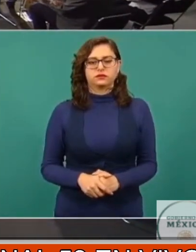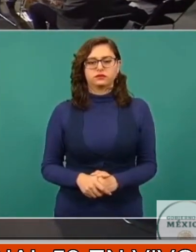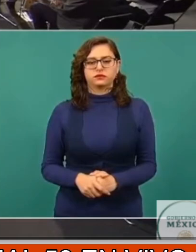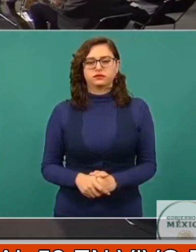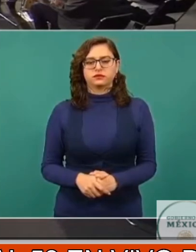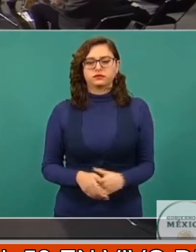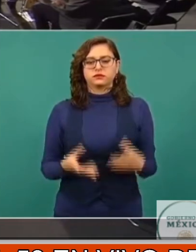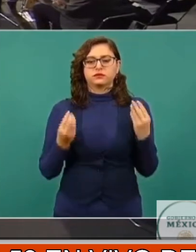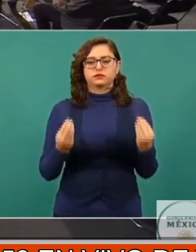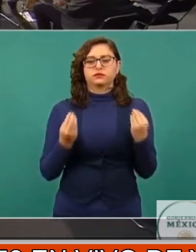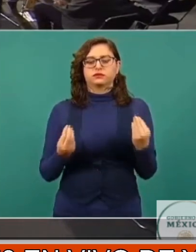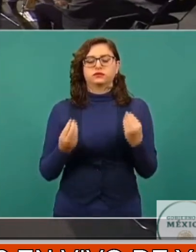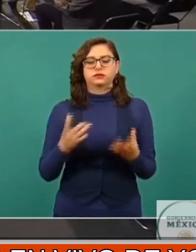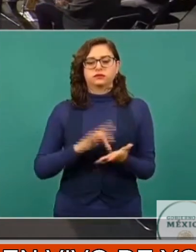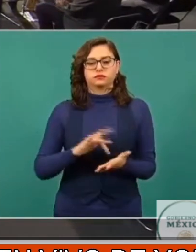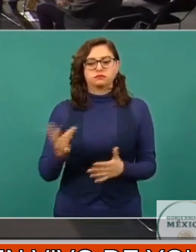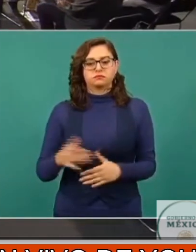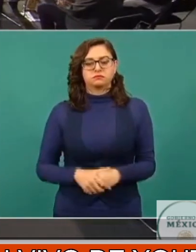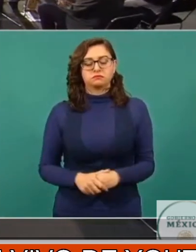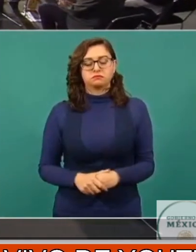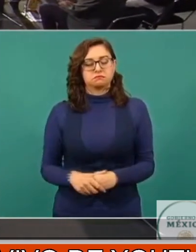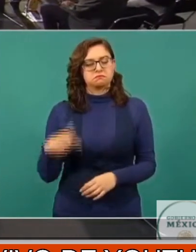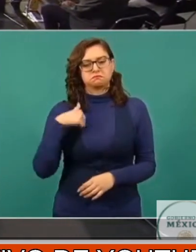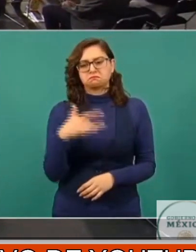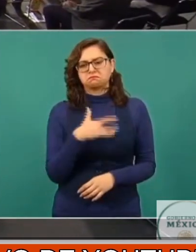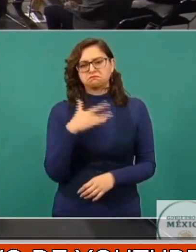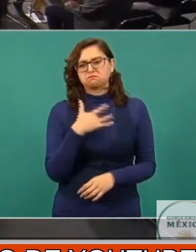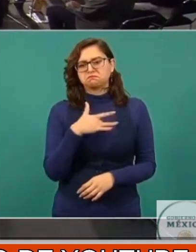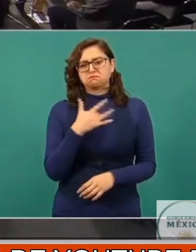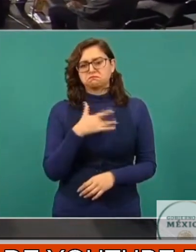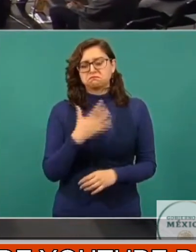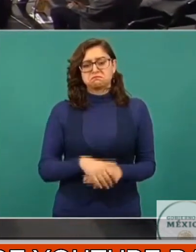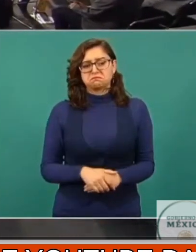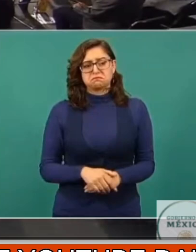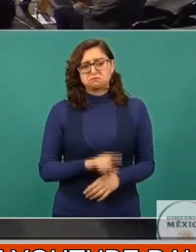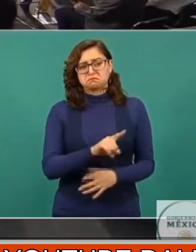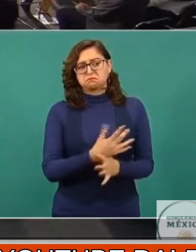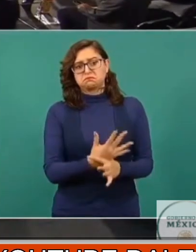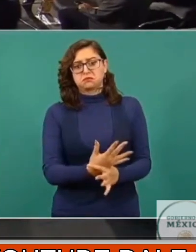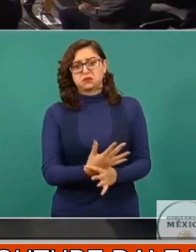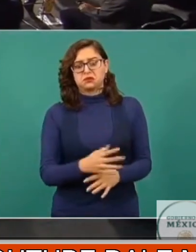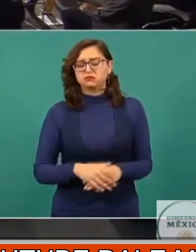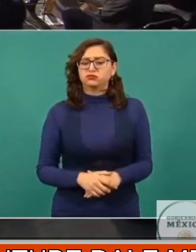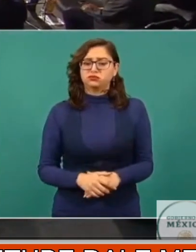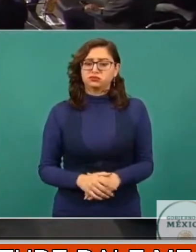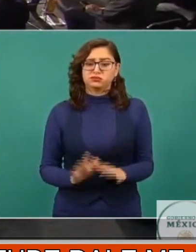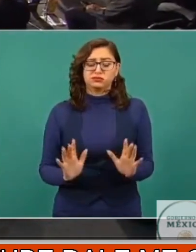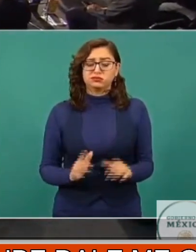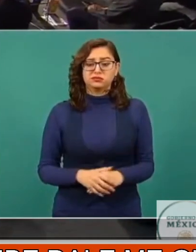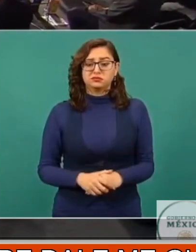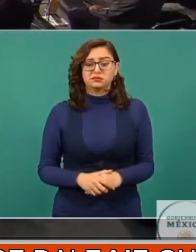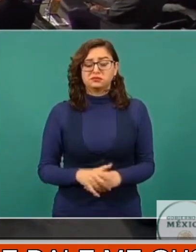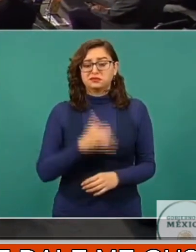Bueno, muchas gracias. Difiero del comentario que refieres, porque es la primera vez que se admite